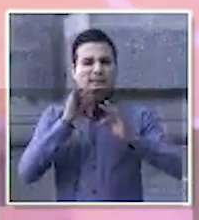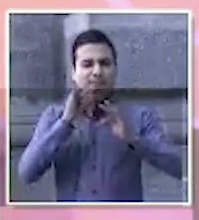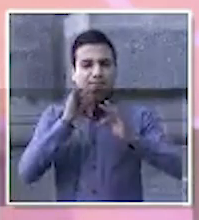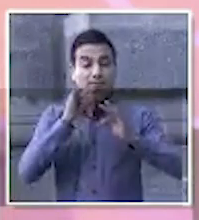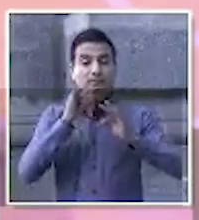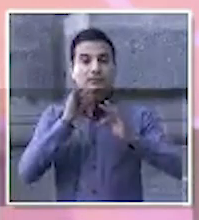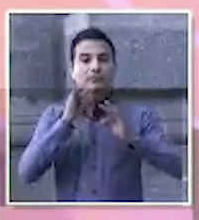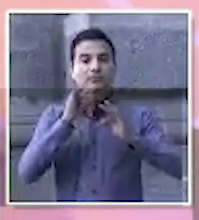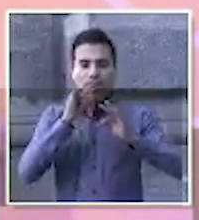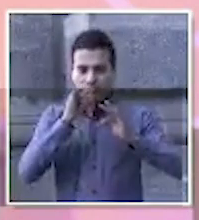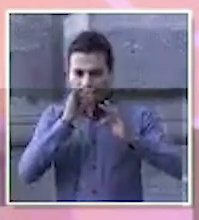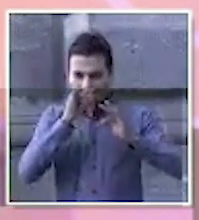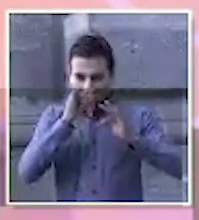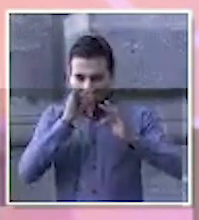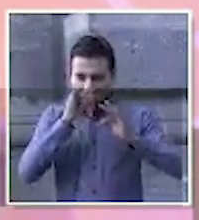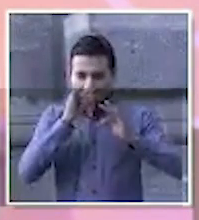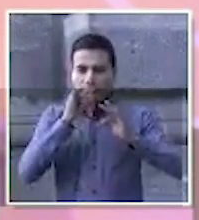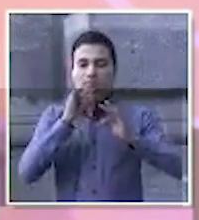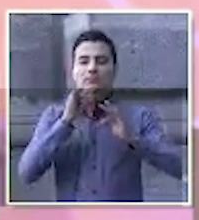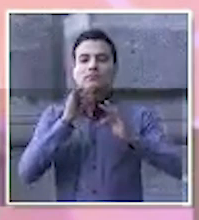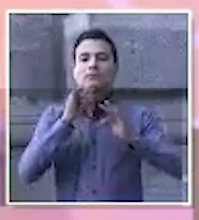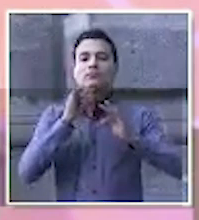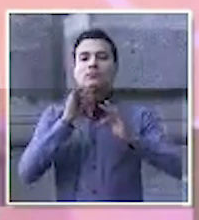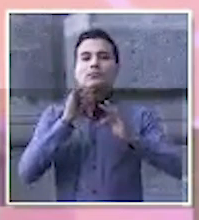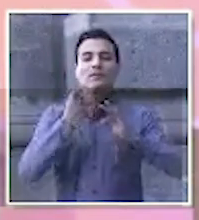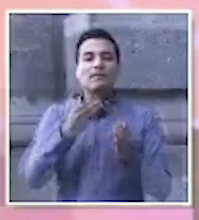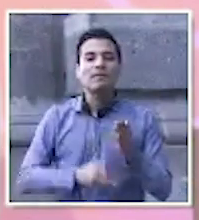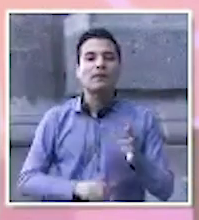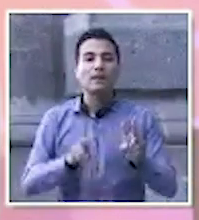cuenta es que la clave está en